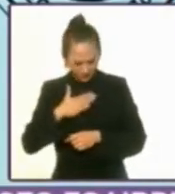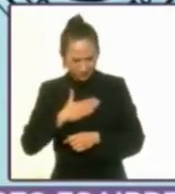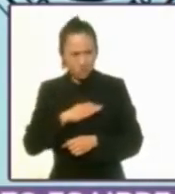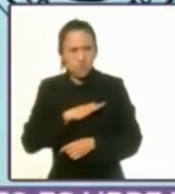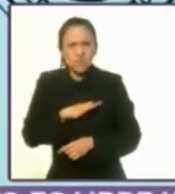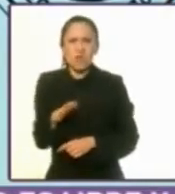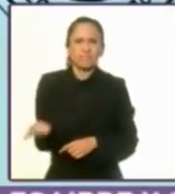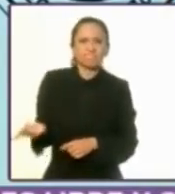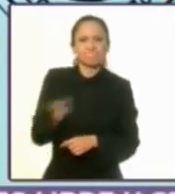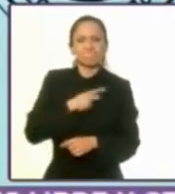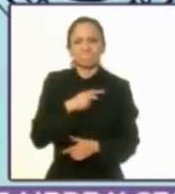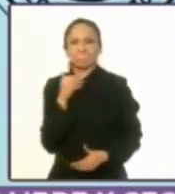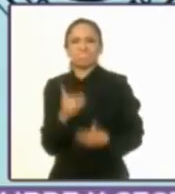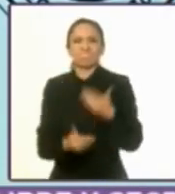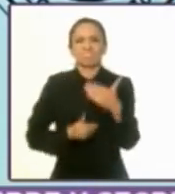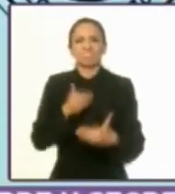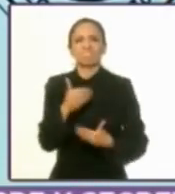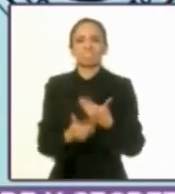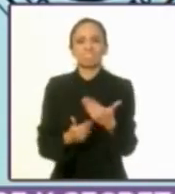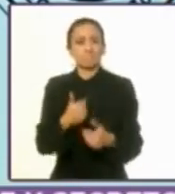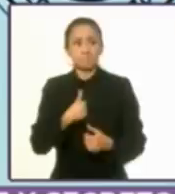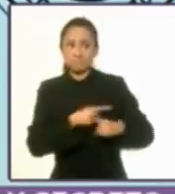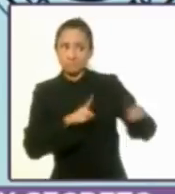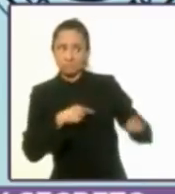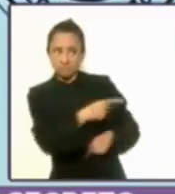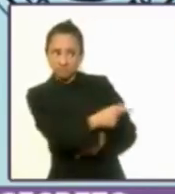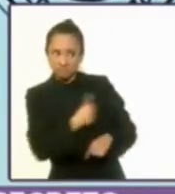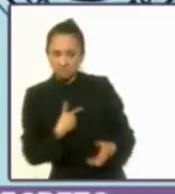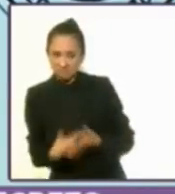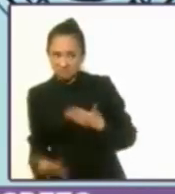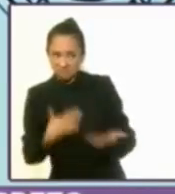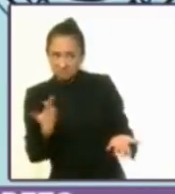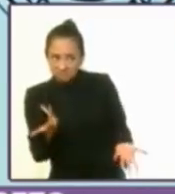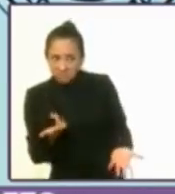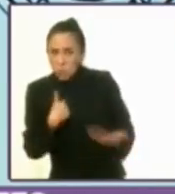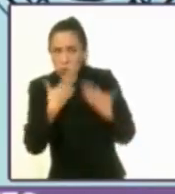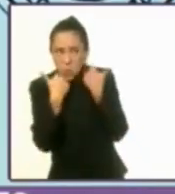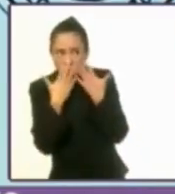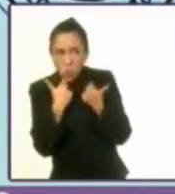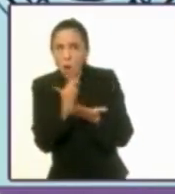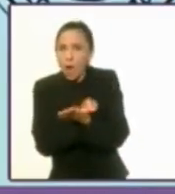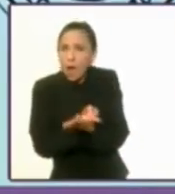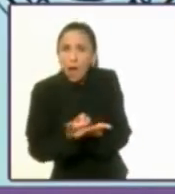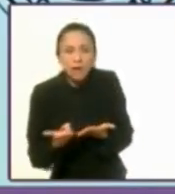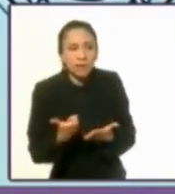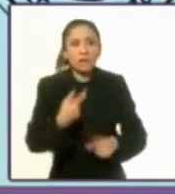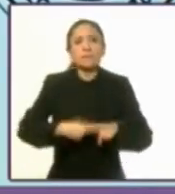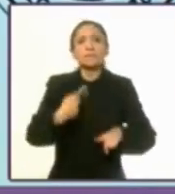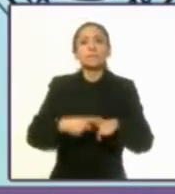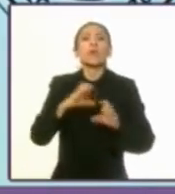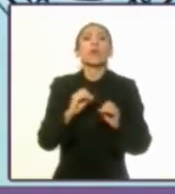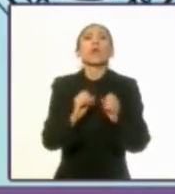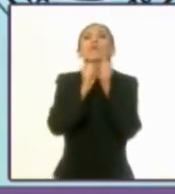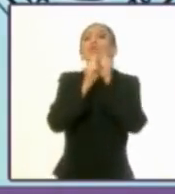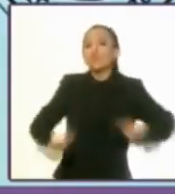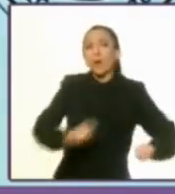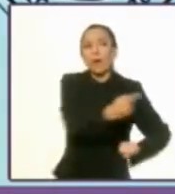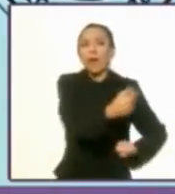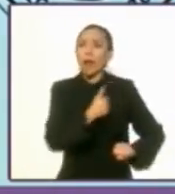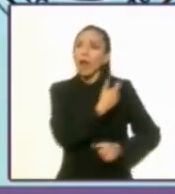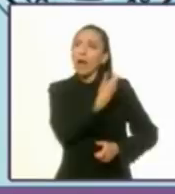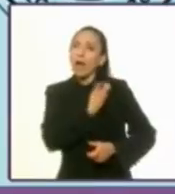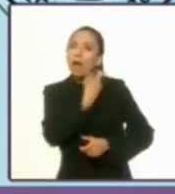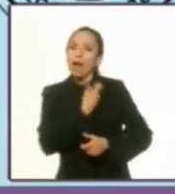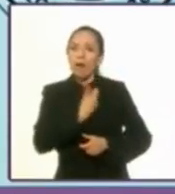adelante porque yo a diferencia tuya yo no tengo un suegro que me mantenga ni ando buscando tampoco un cónyuge para endosarle mi